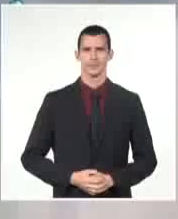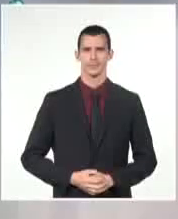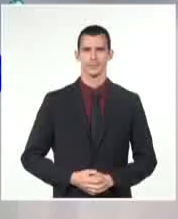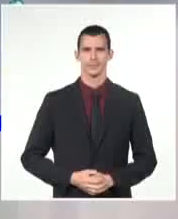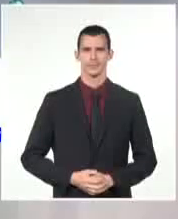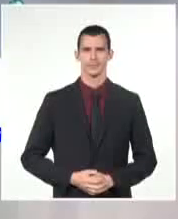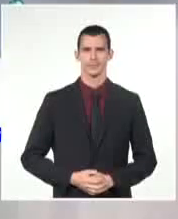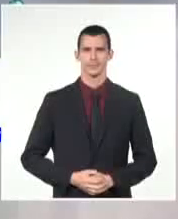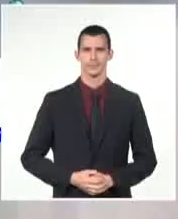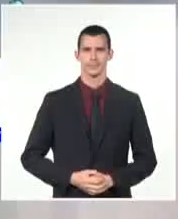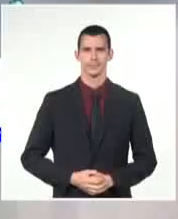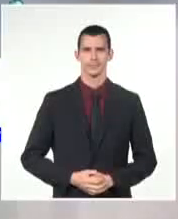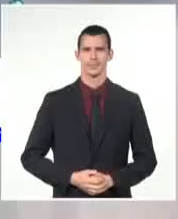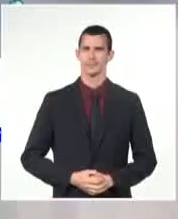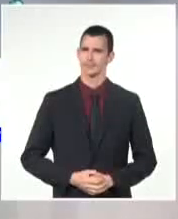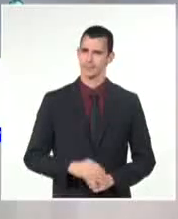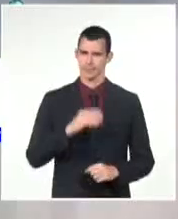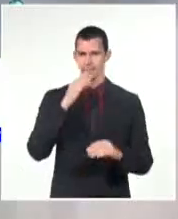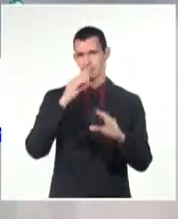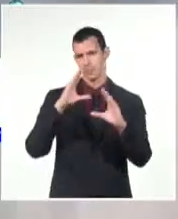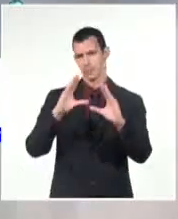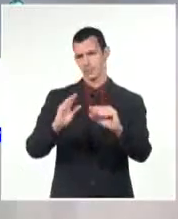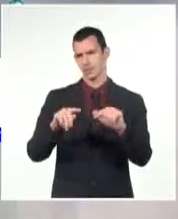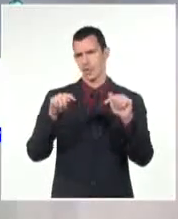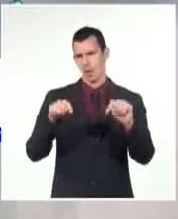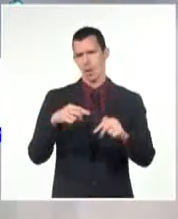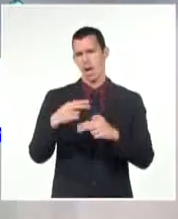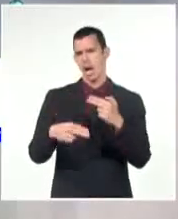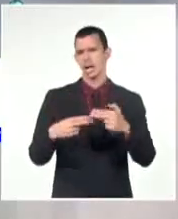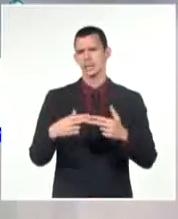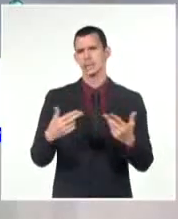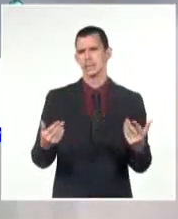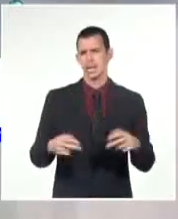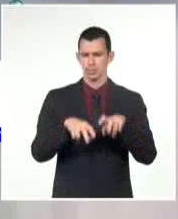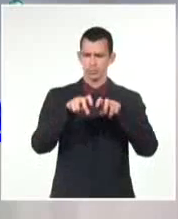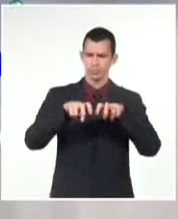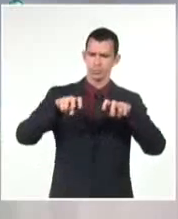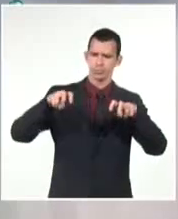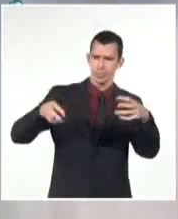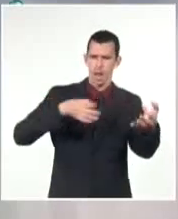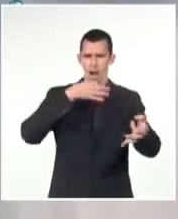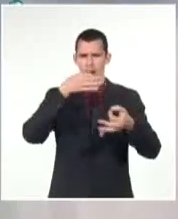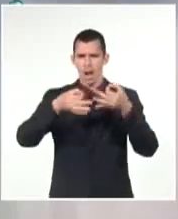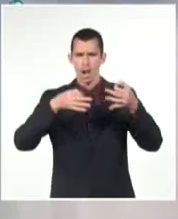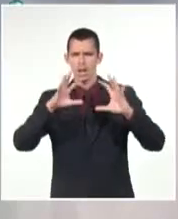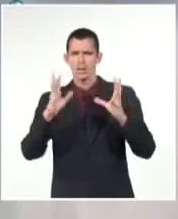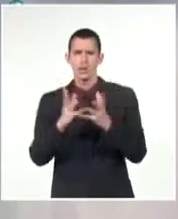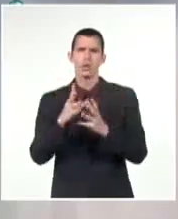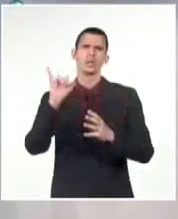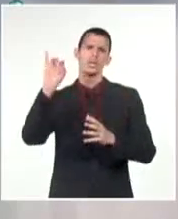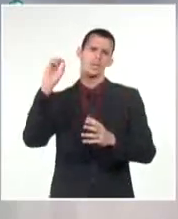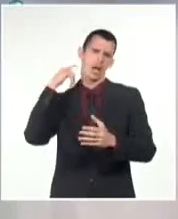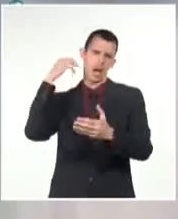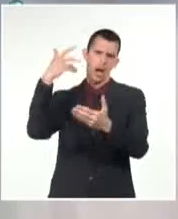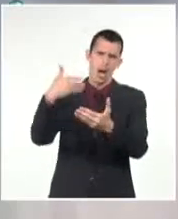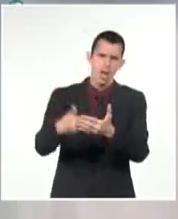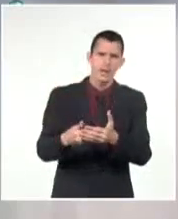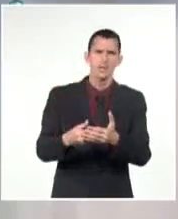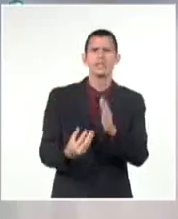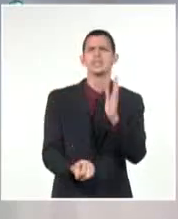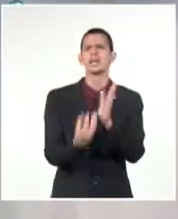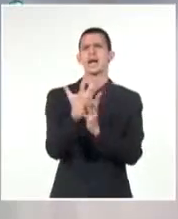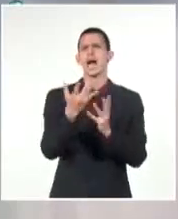Buenas noches. La conferencia de prensa por el aniversario 64 de la creación del Instituto Cubano del Arte e Industrias